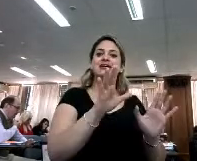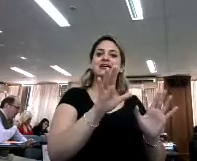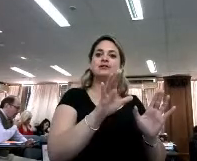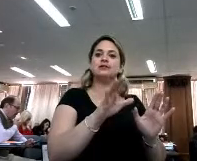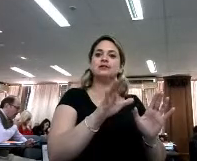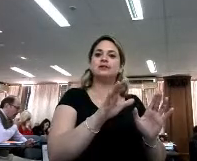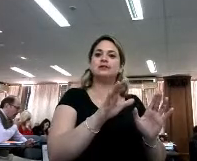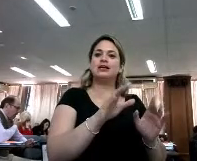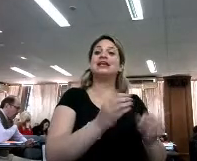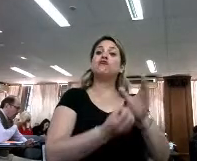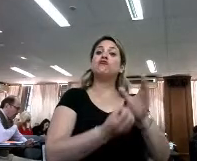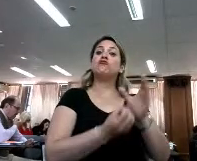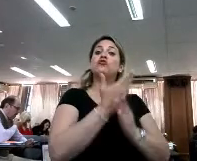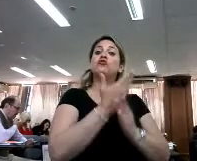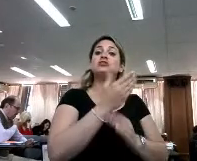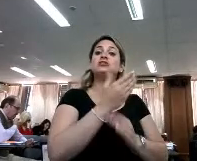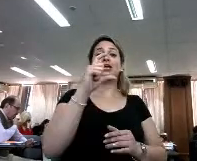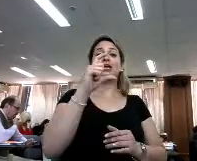Fundación Carisma,